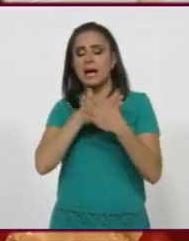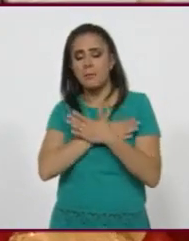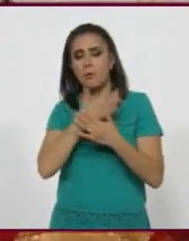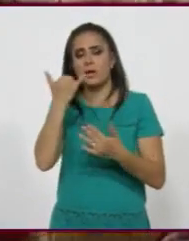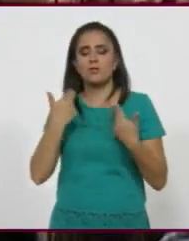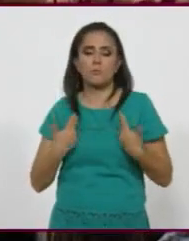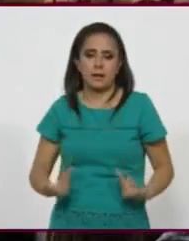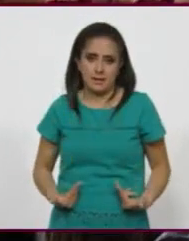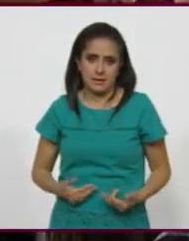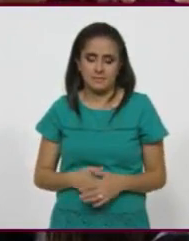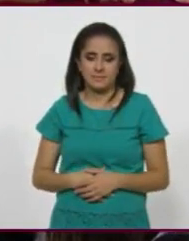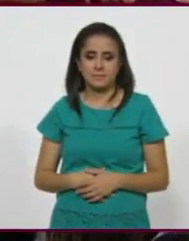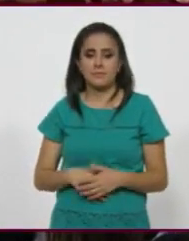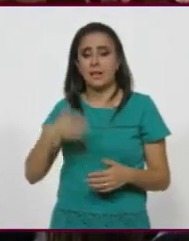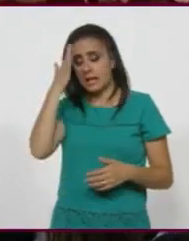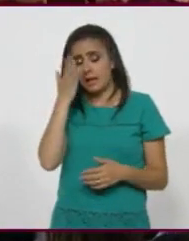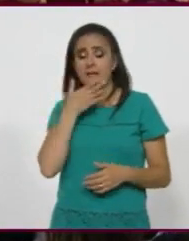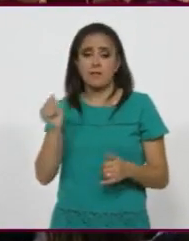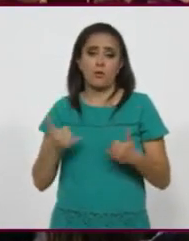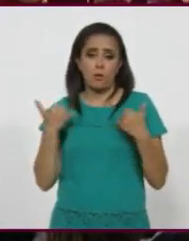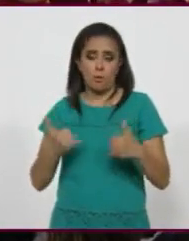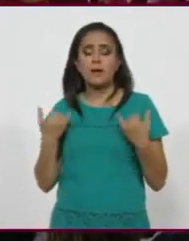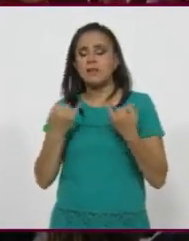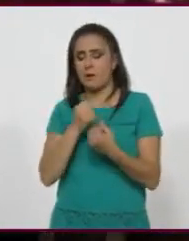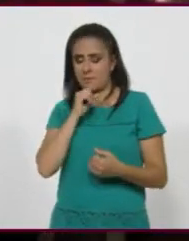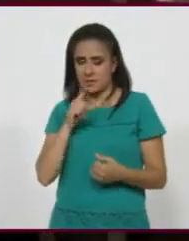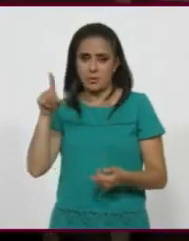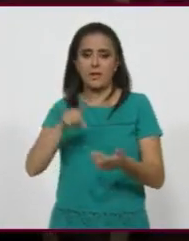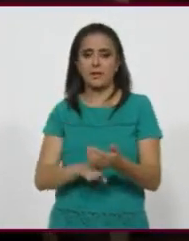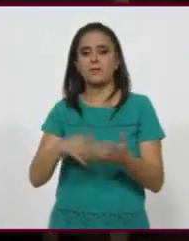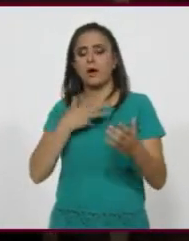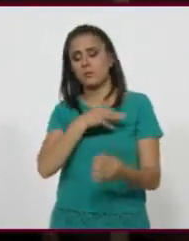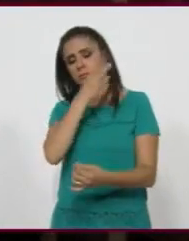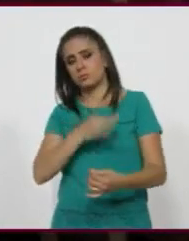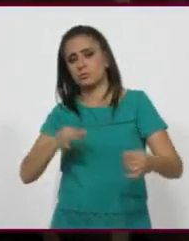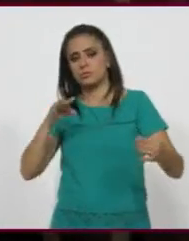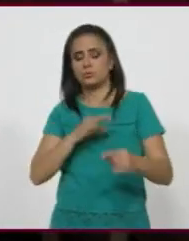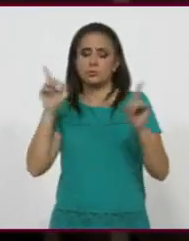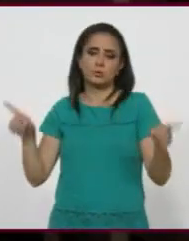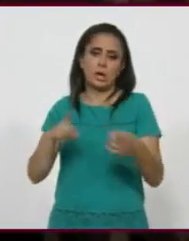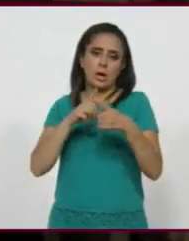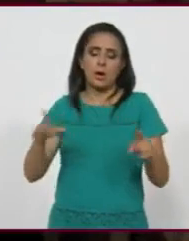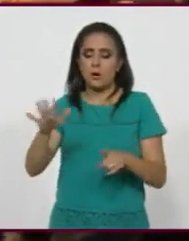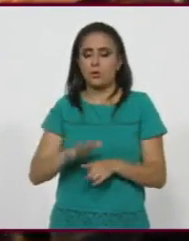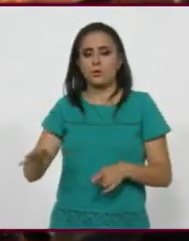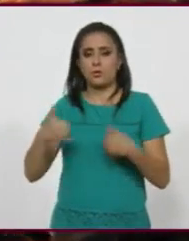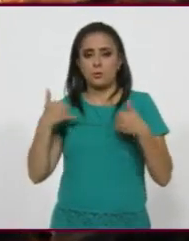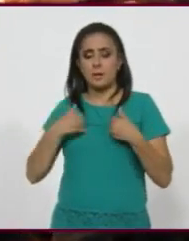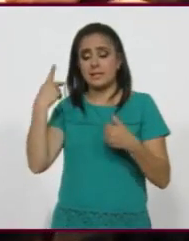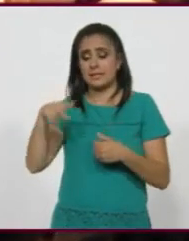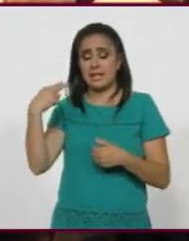humanidad. El talento joven brilló en el Templo de la Compañía al presentarse la Orquesta Sinfónica Juvenil Silvestre